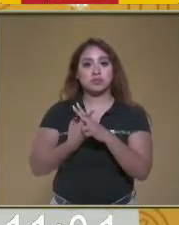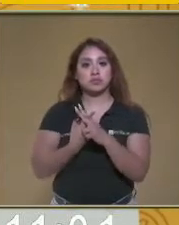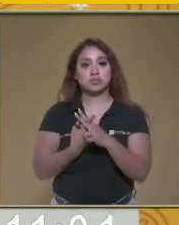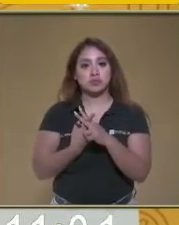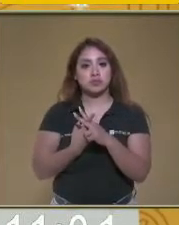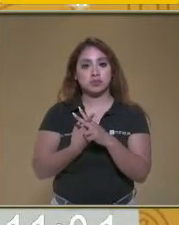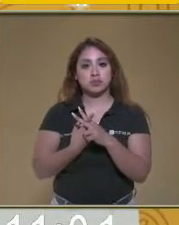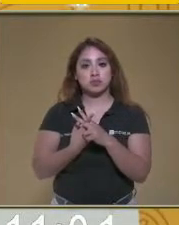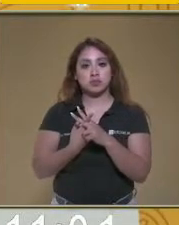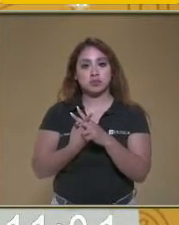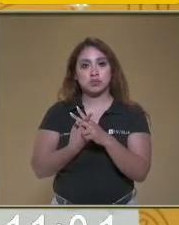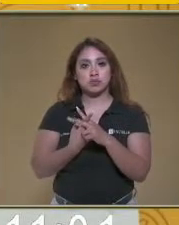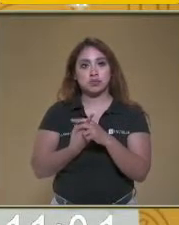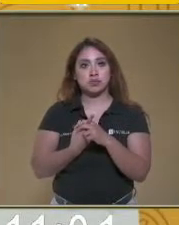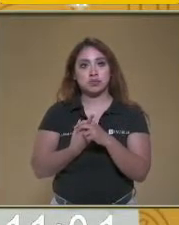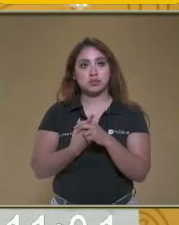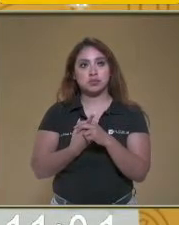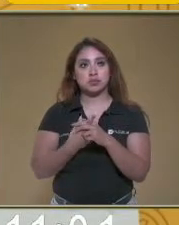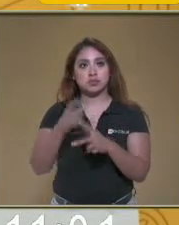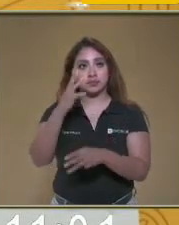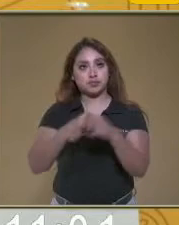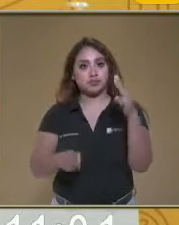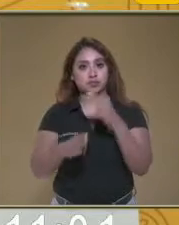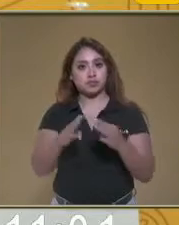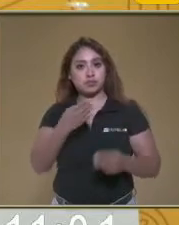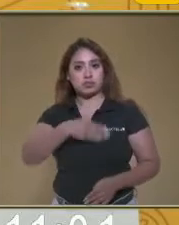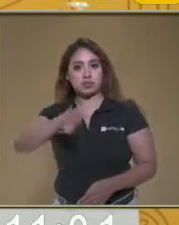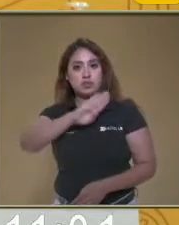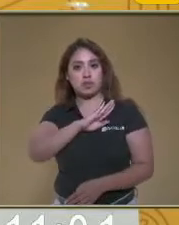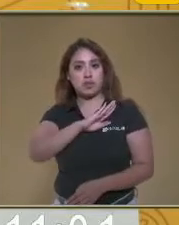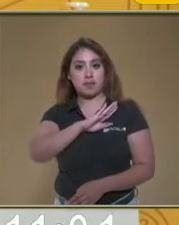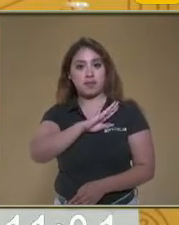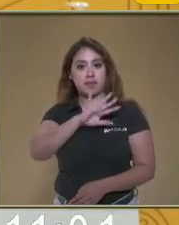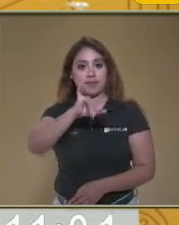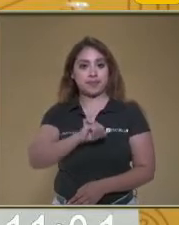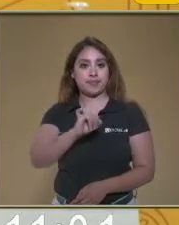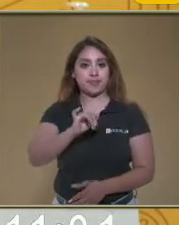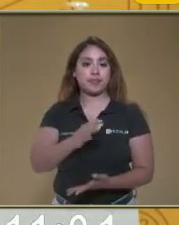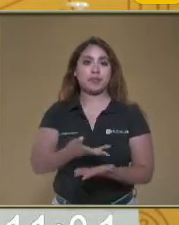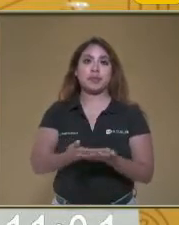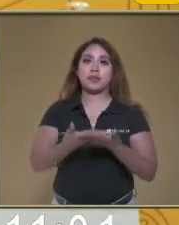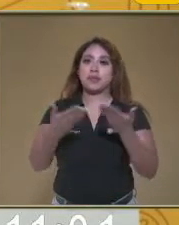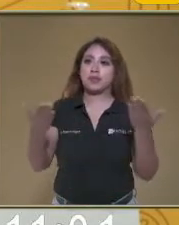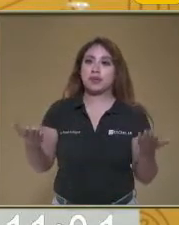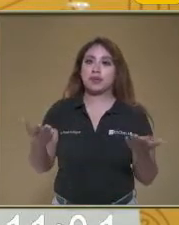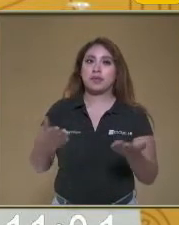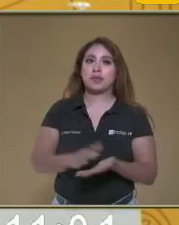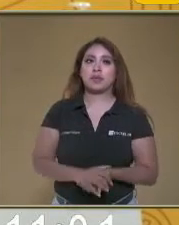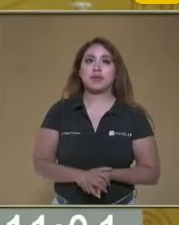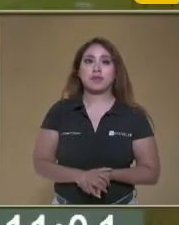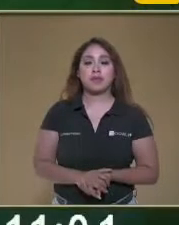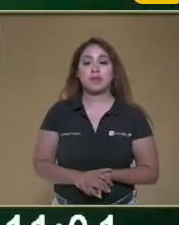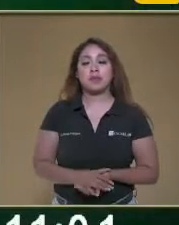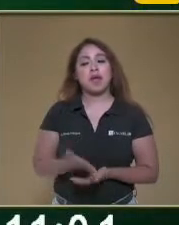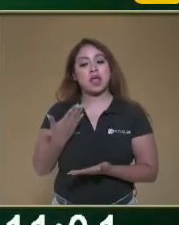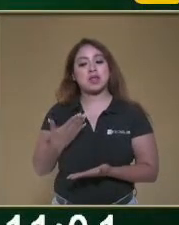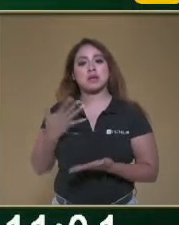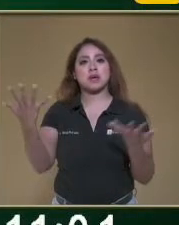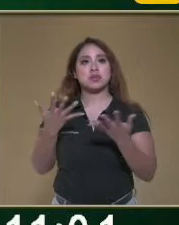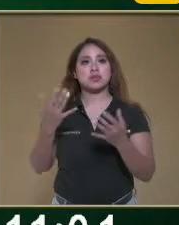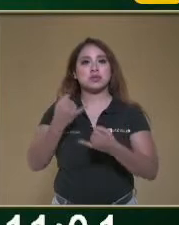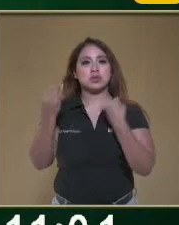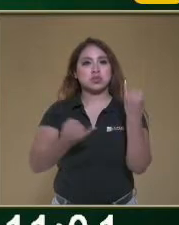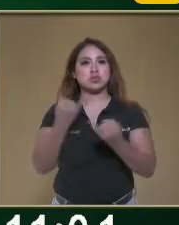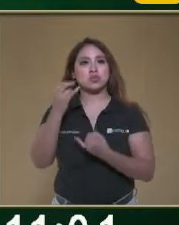a darle inicio a la materia de español, pero antes de eso vamos a hacer un pequeño juego que va a estar apareciendo